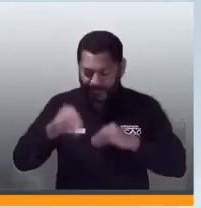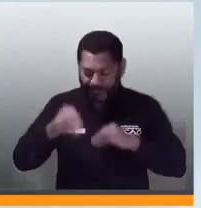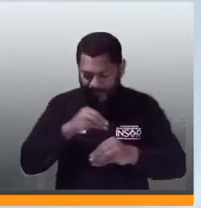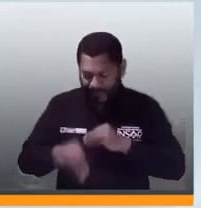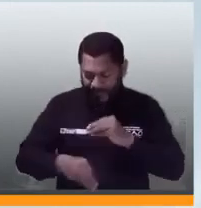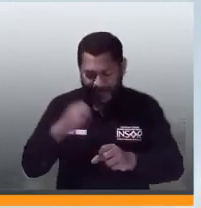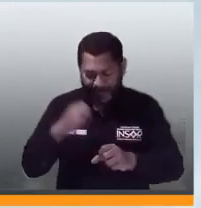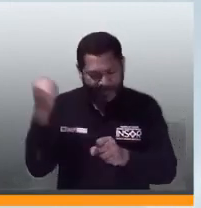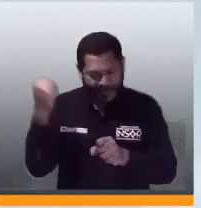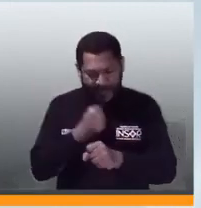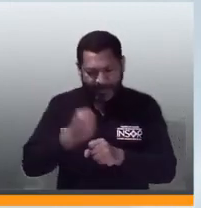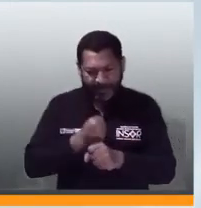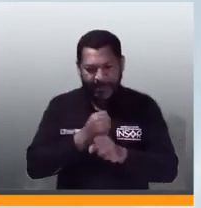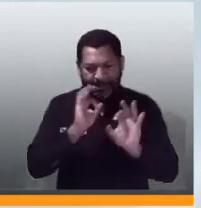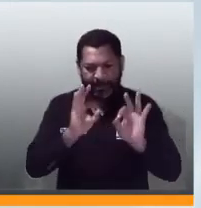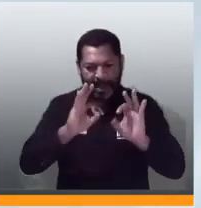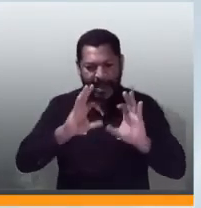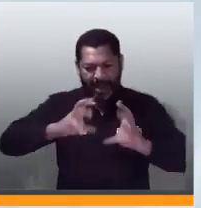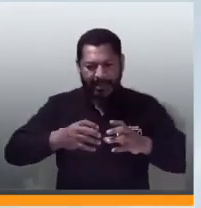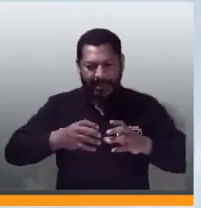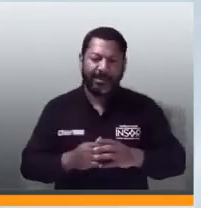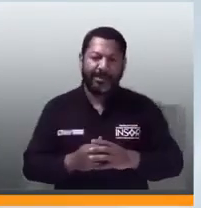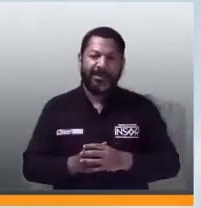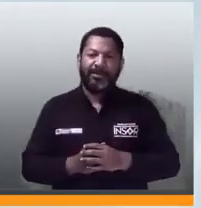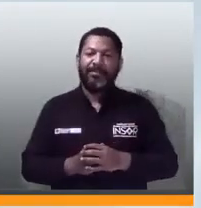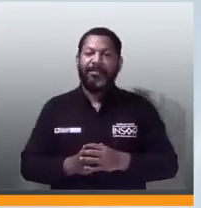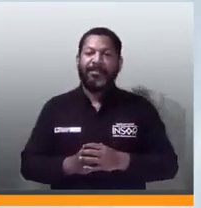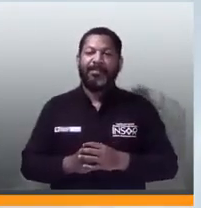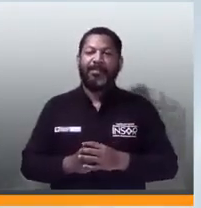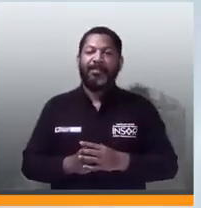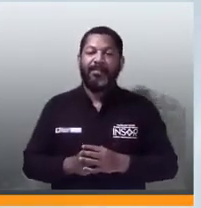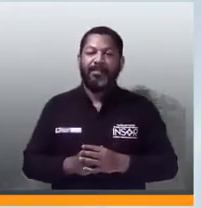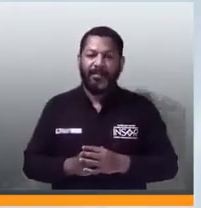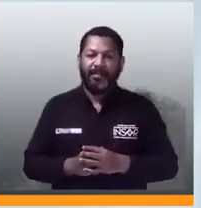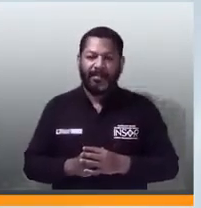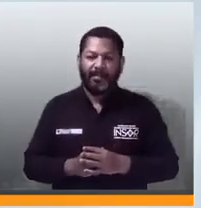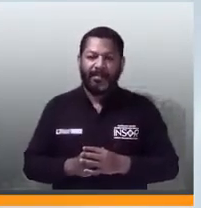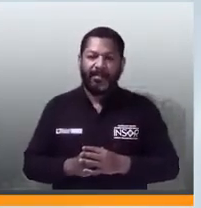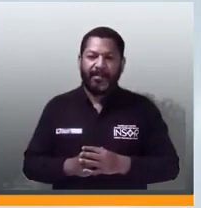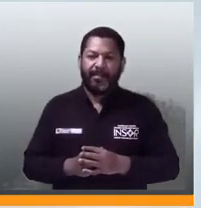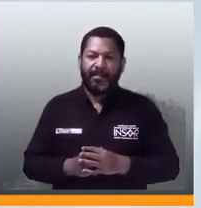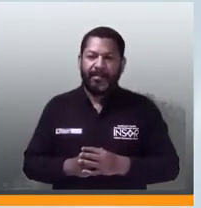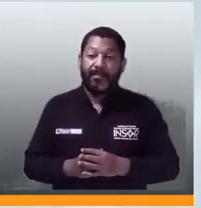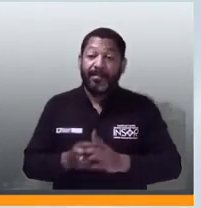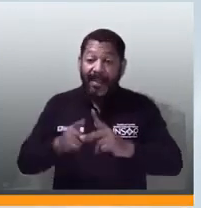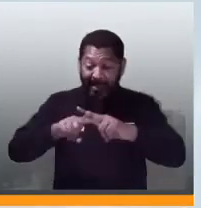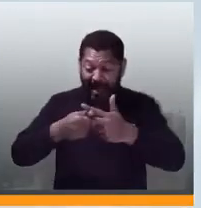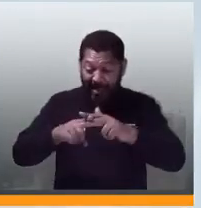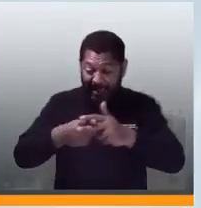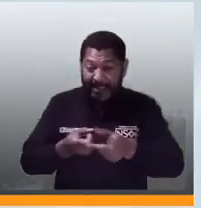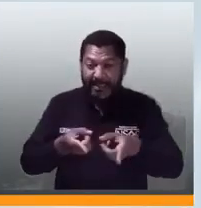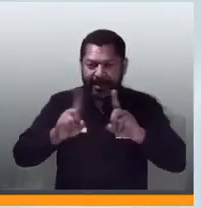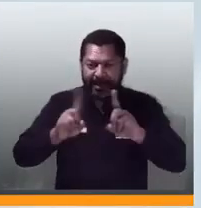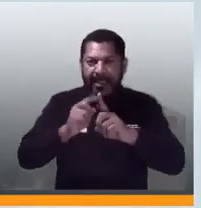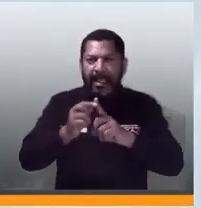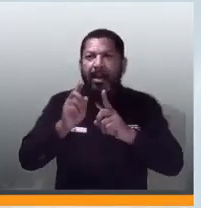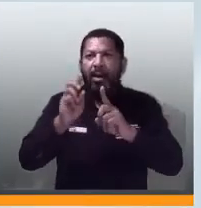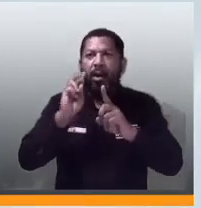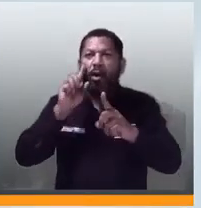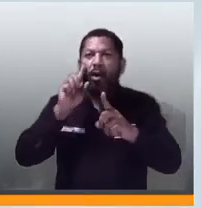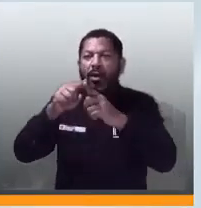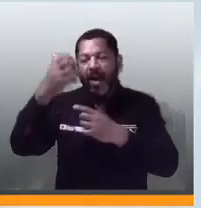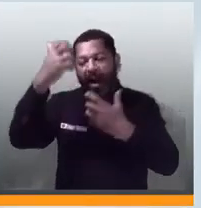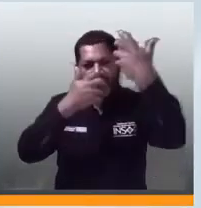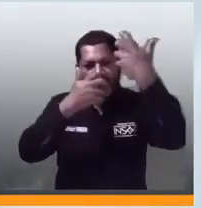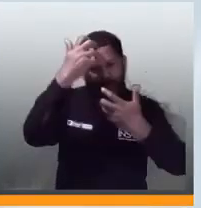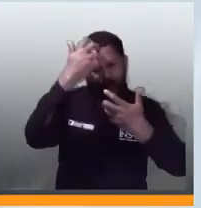manera nuestras clases. También tuvimos una serie de talleres de evaluación. Ese es uno de los temas,